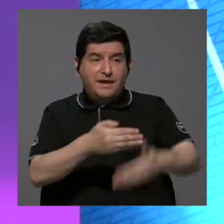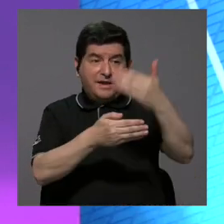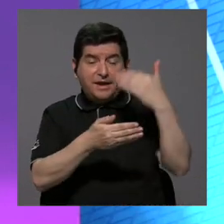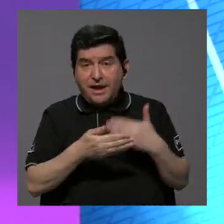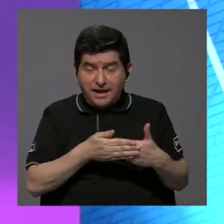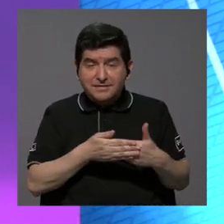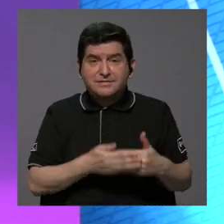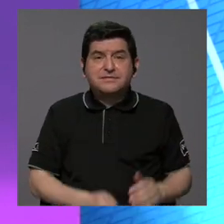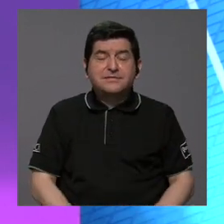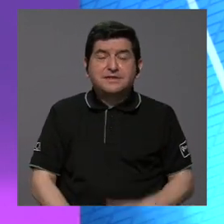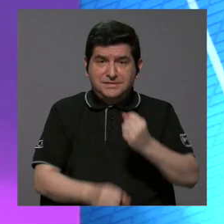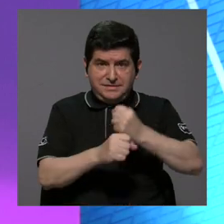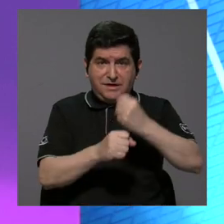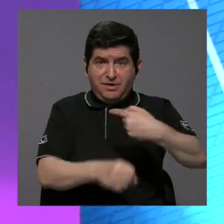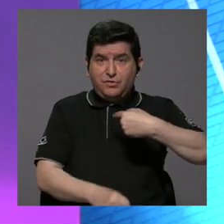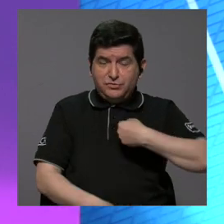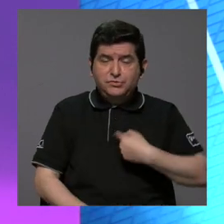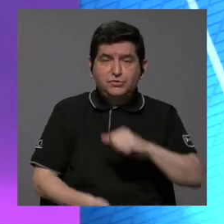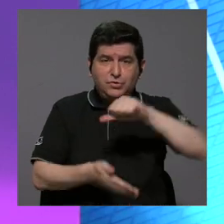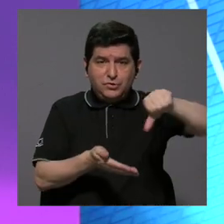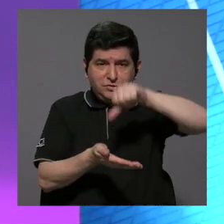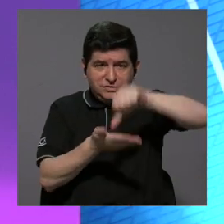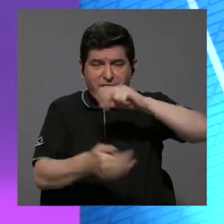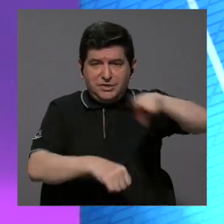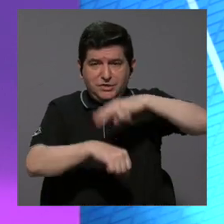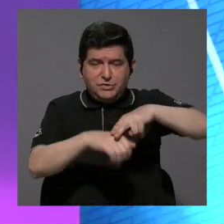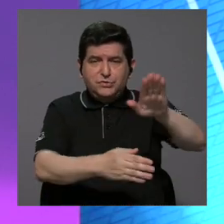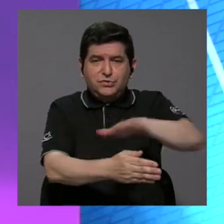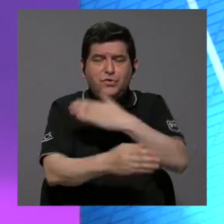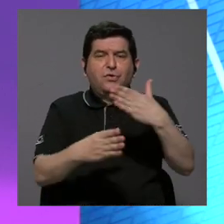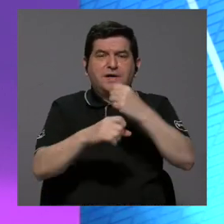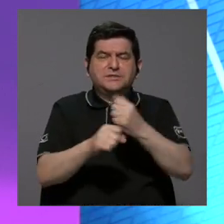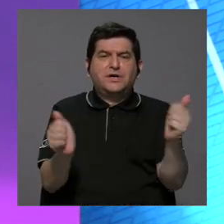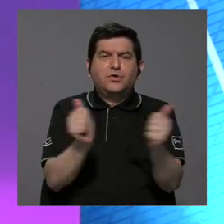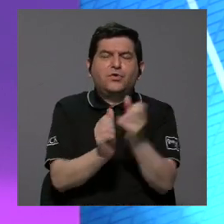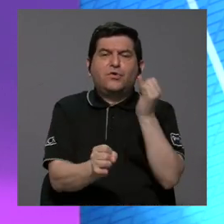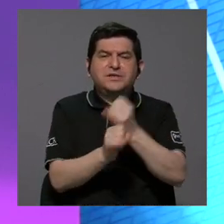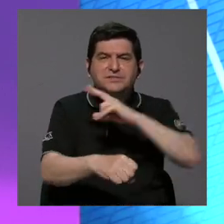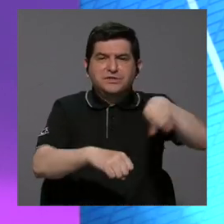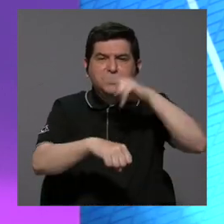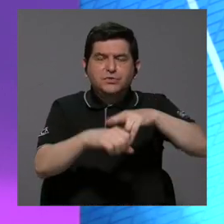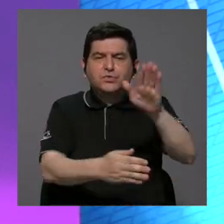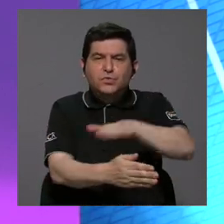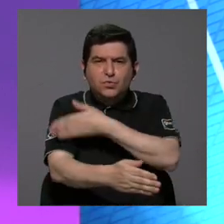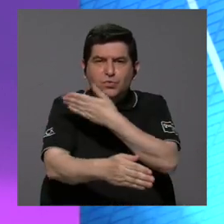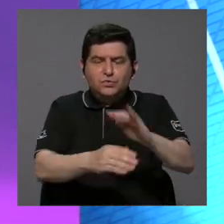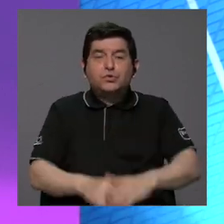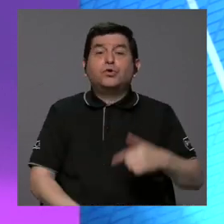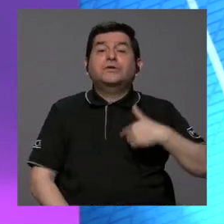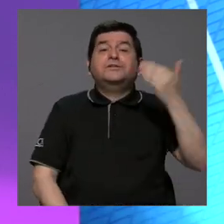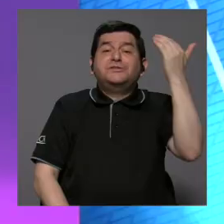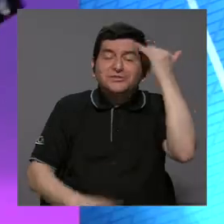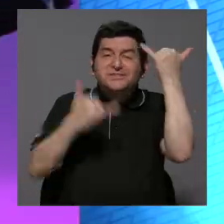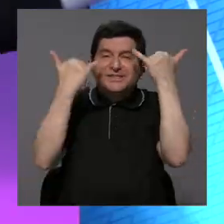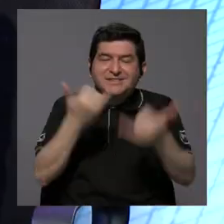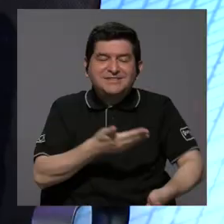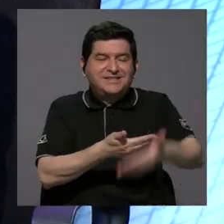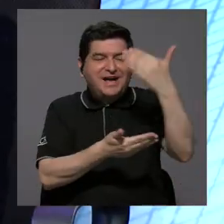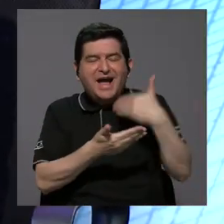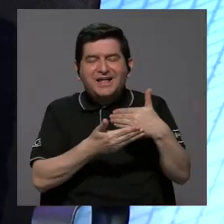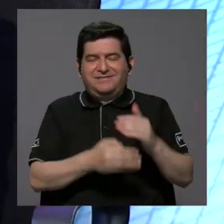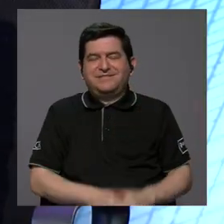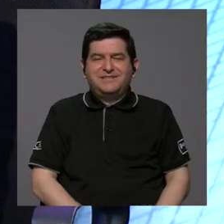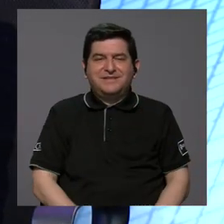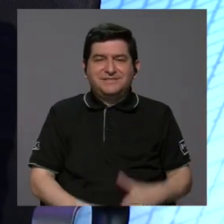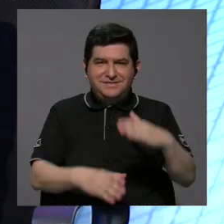anterior trabajo en el Centro Nacional de la música lo hicimos con el Instituto Nacional de la música y sé que ya se había montado en